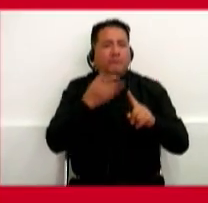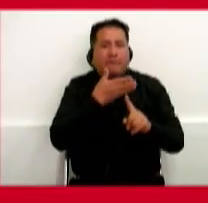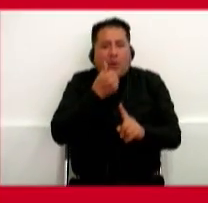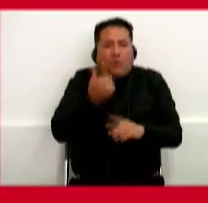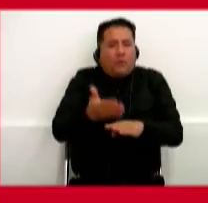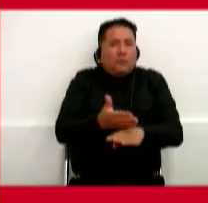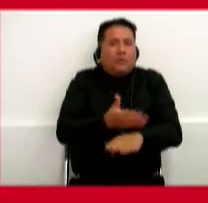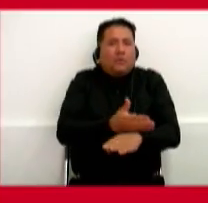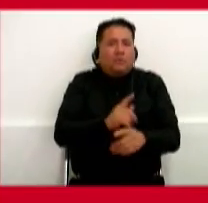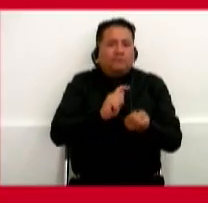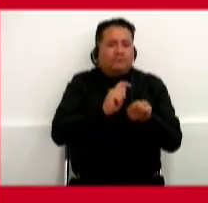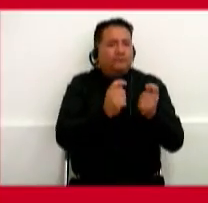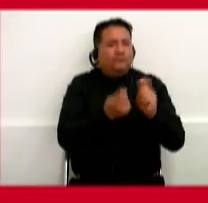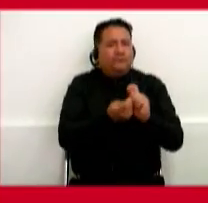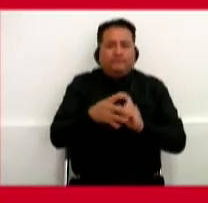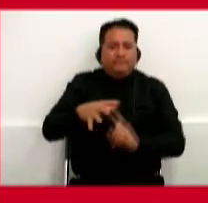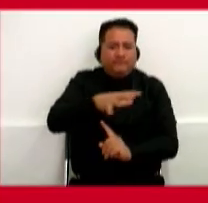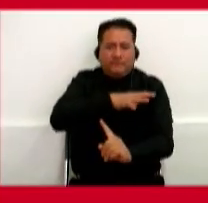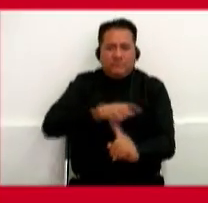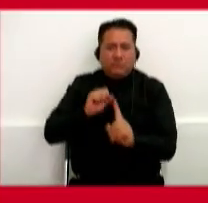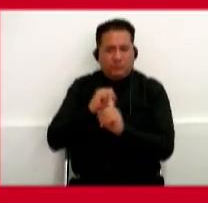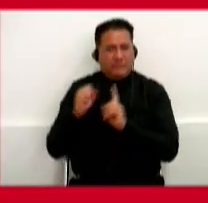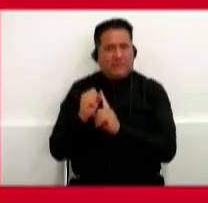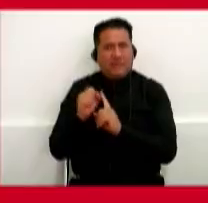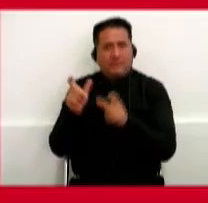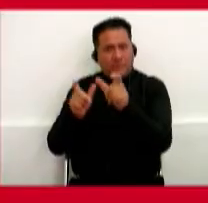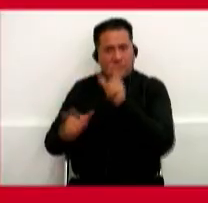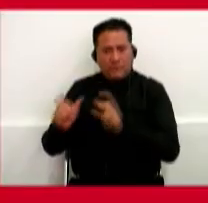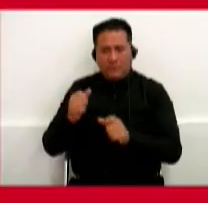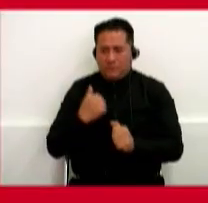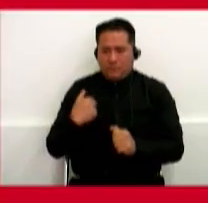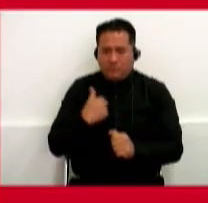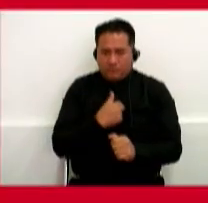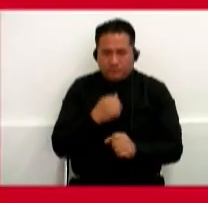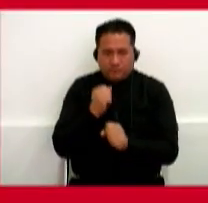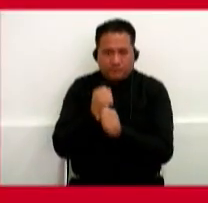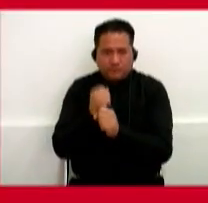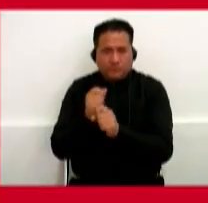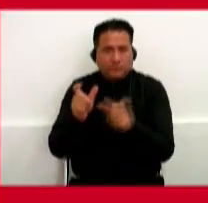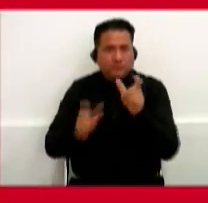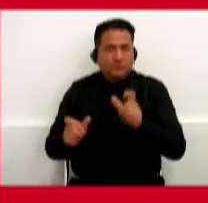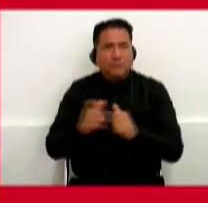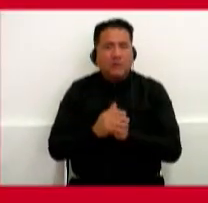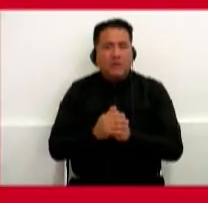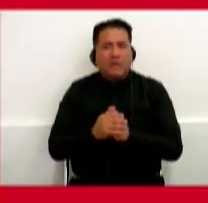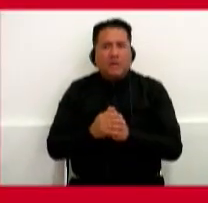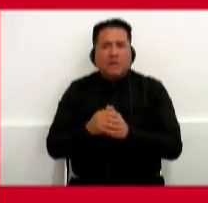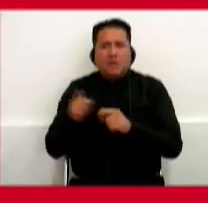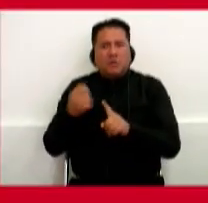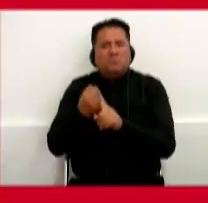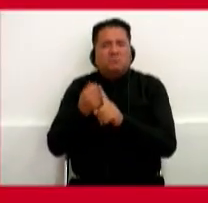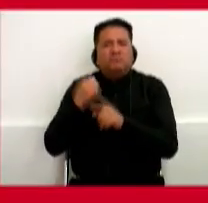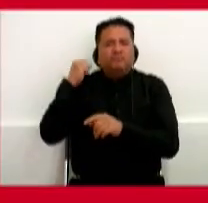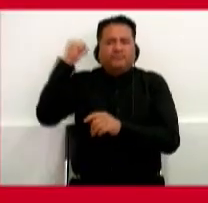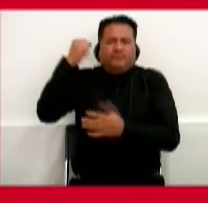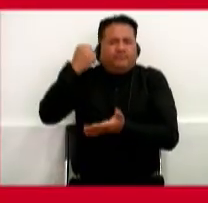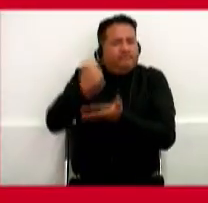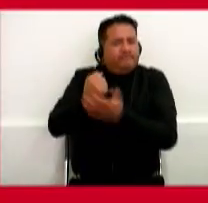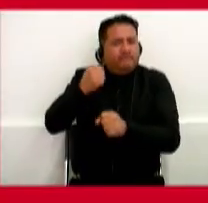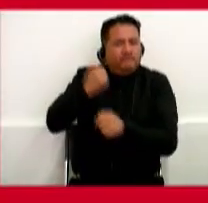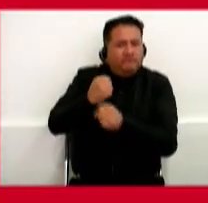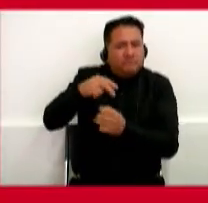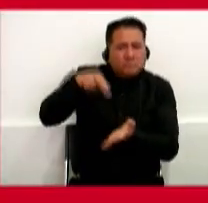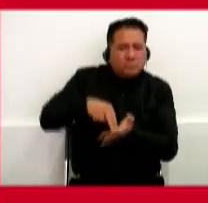que nuestras personas estén empoderadas y crean que la tecnología sirve para mejorar nuestros